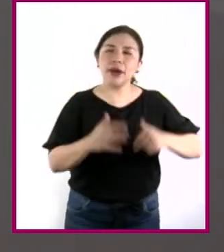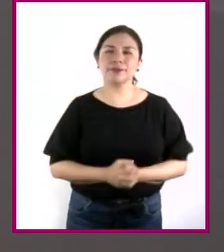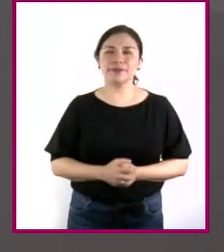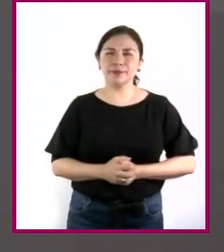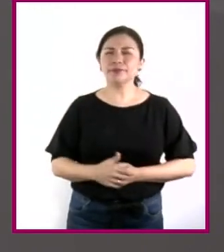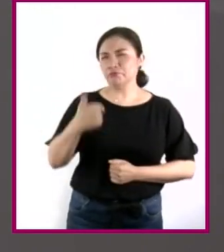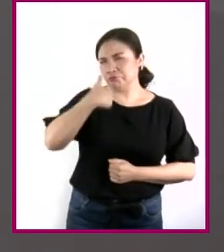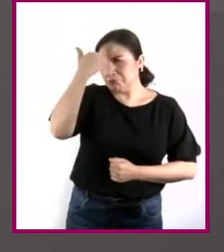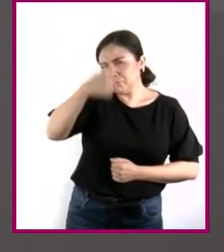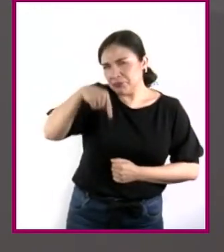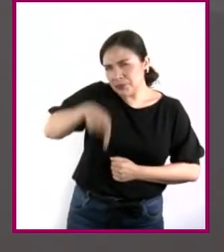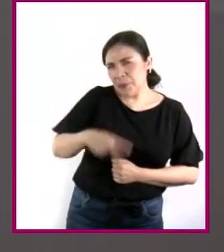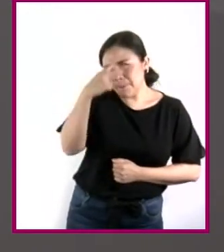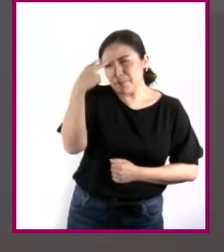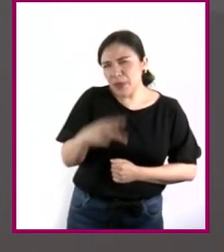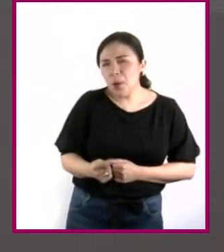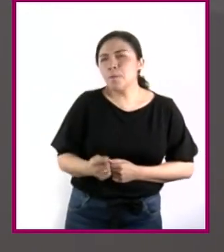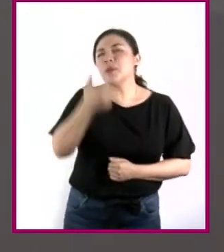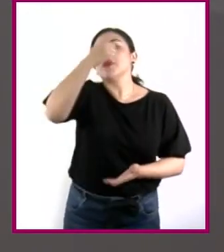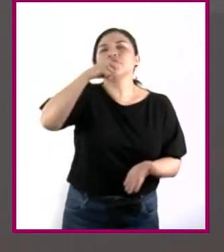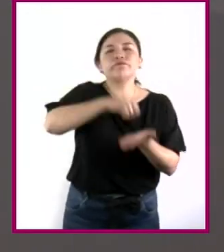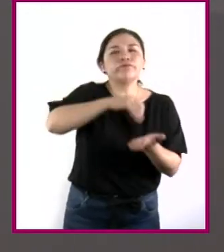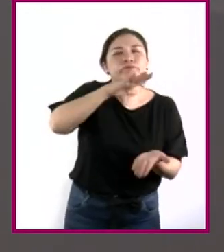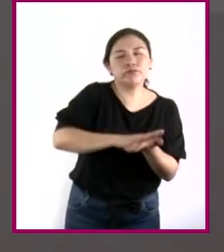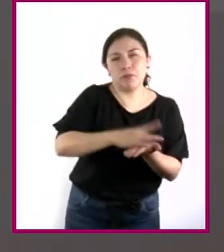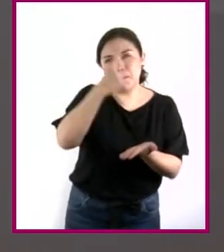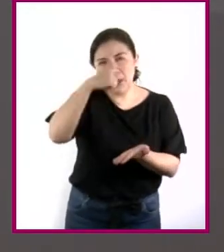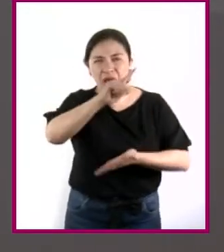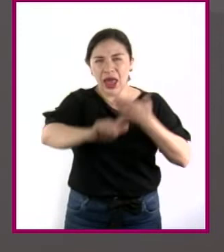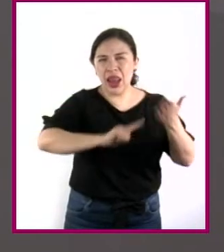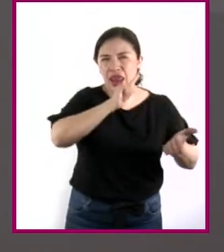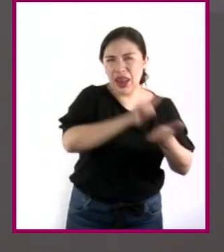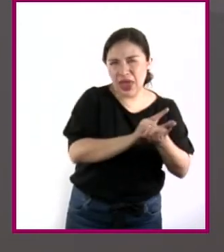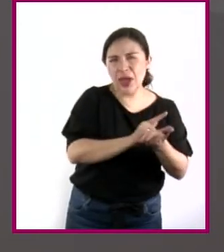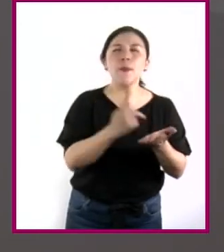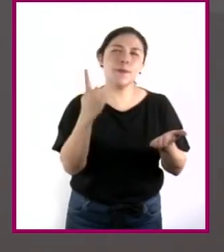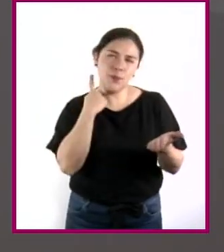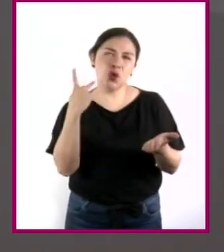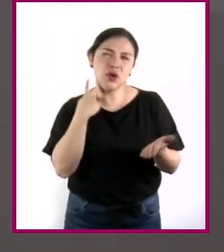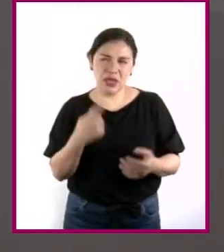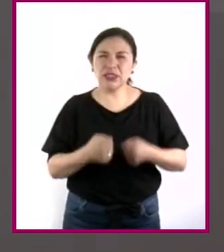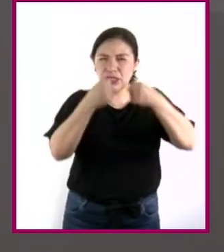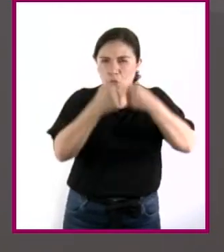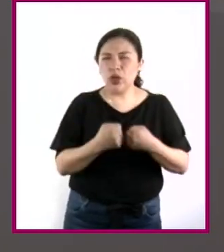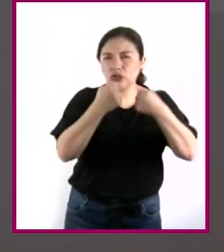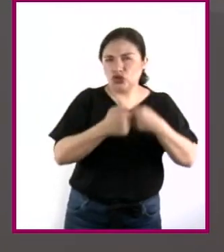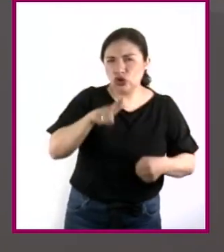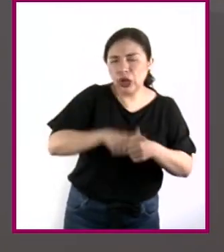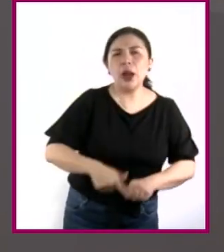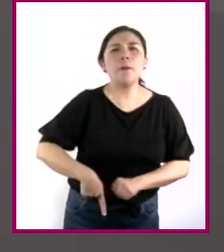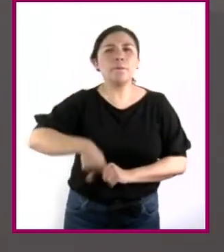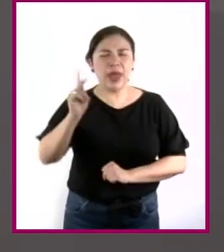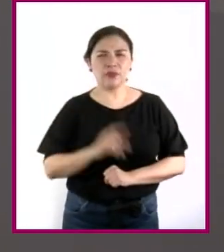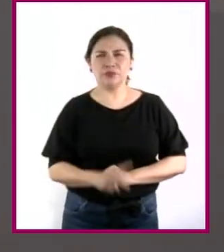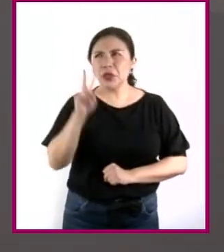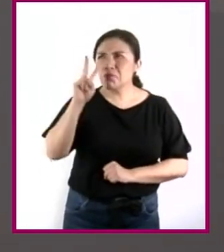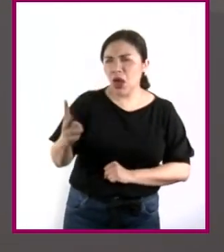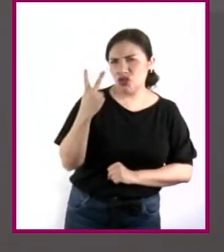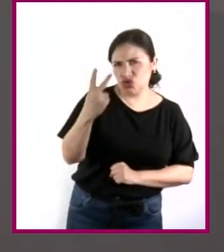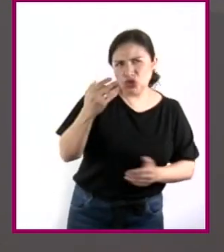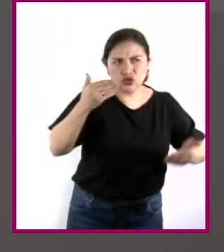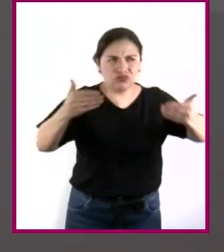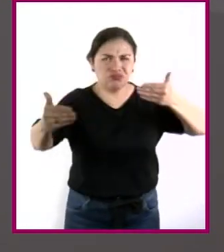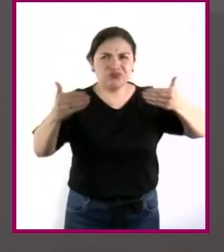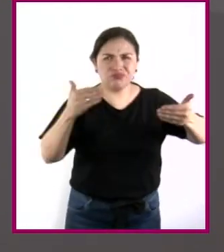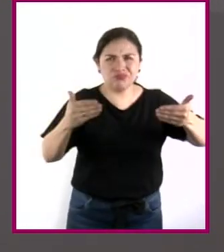que México es pionero en el establecimiento, dentro de su legislación de políticas de seguridad social, pero frente a estos dos modelos,